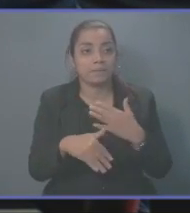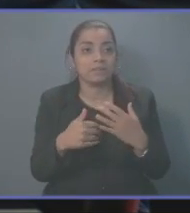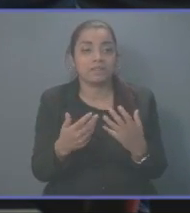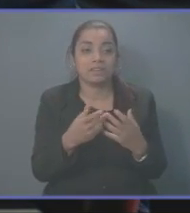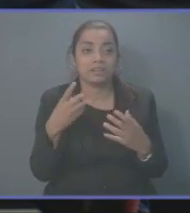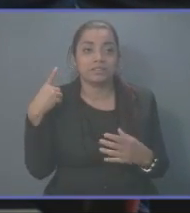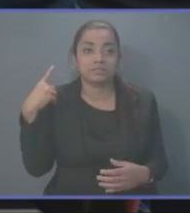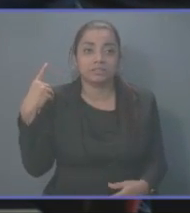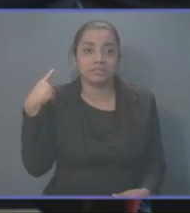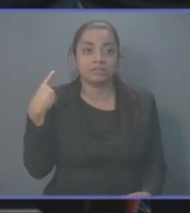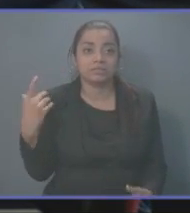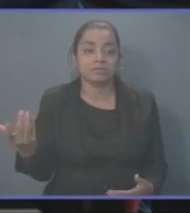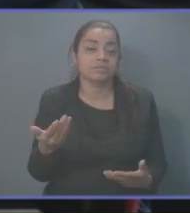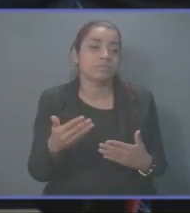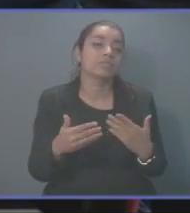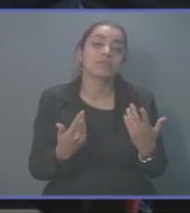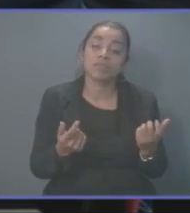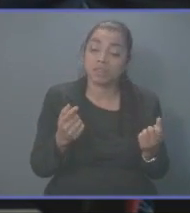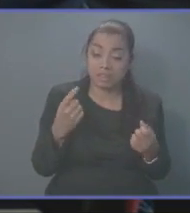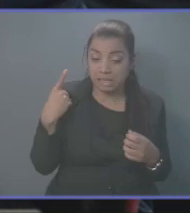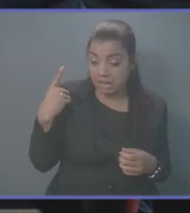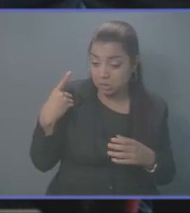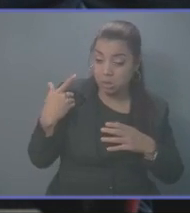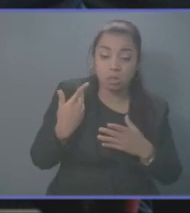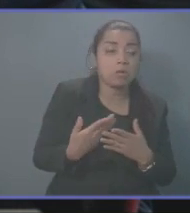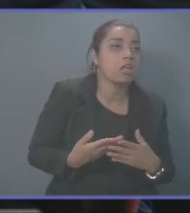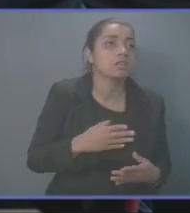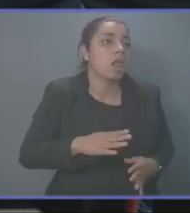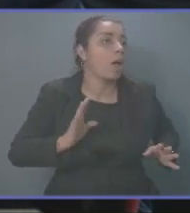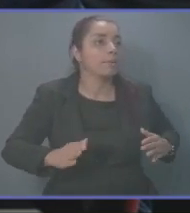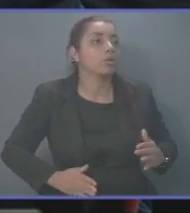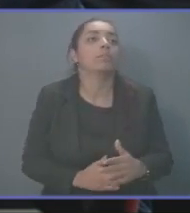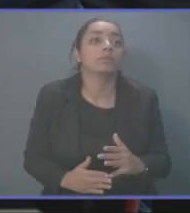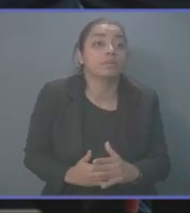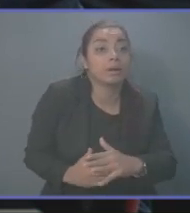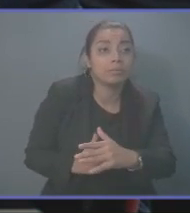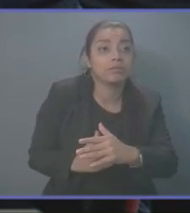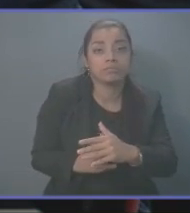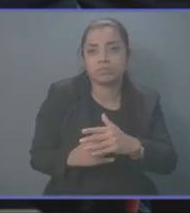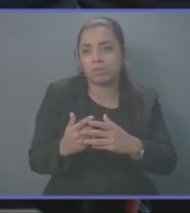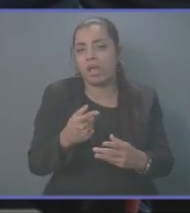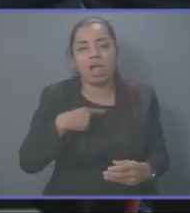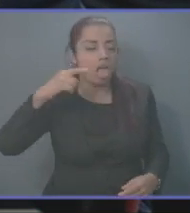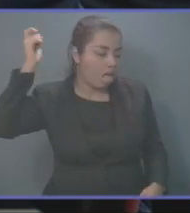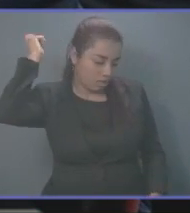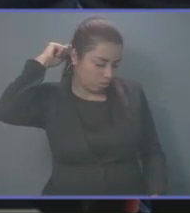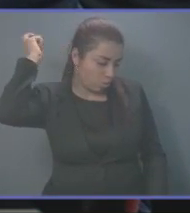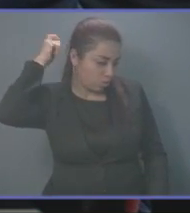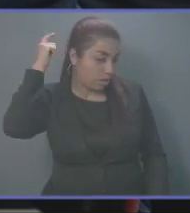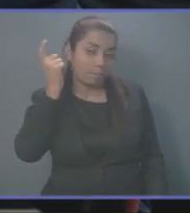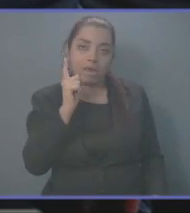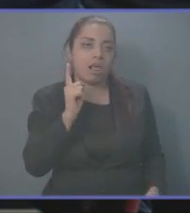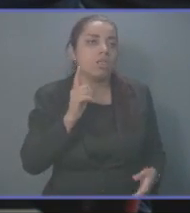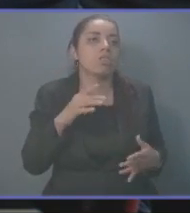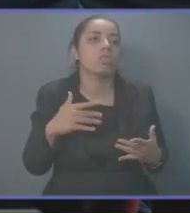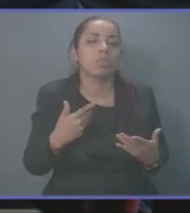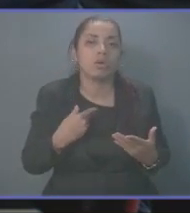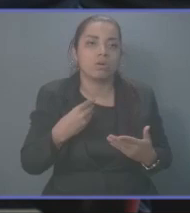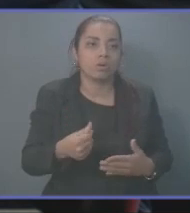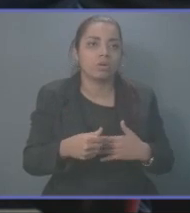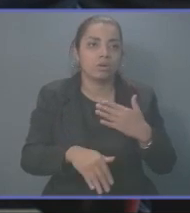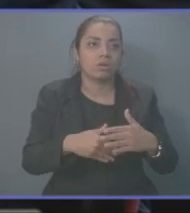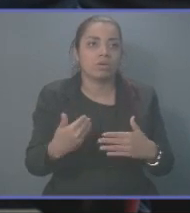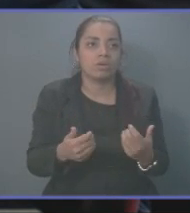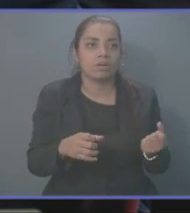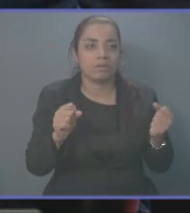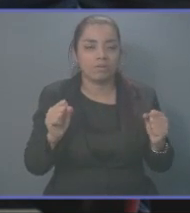direcciones generales podrá aducir impedimentos de ninguna naturaleza como pretexto para no